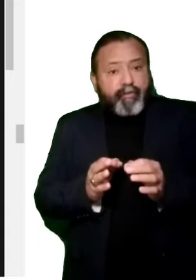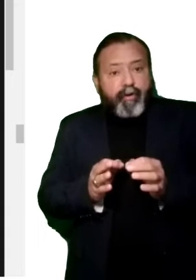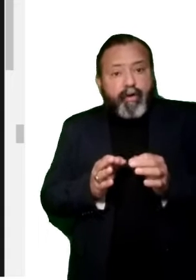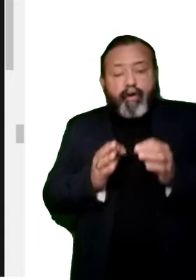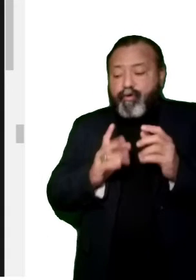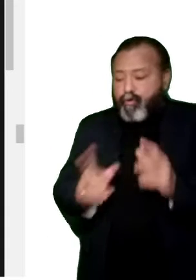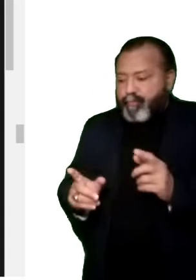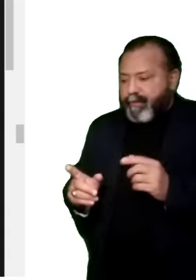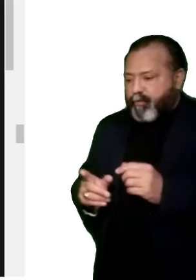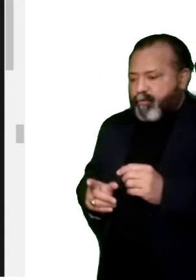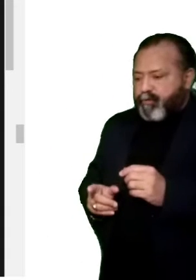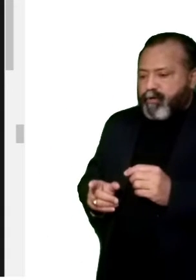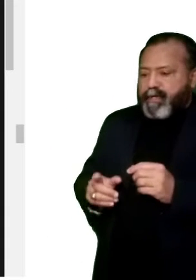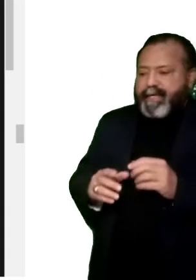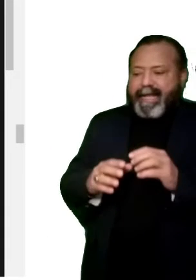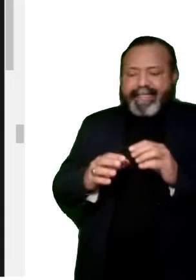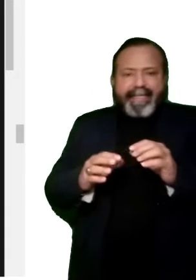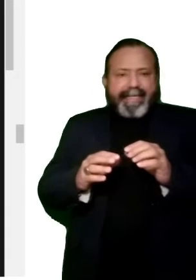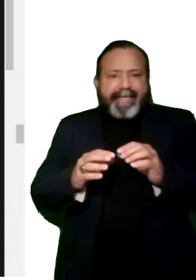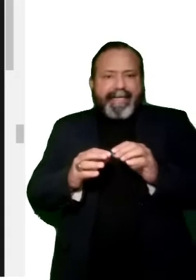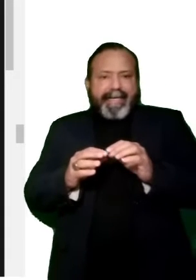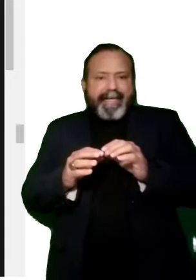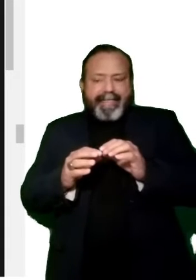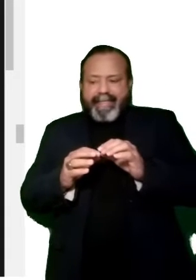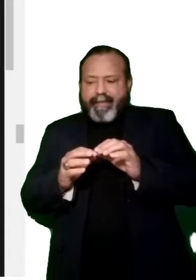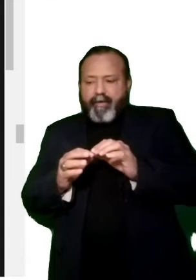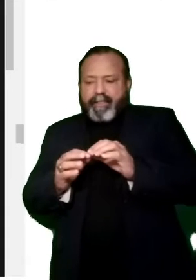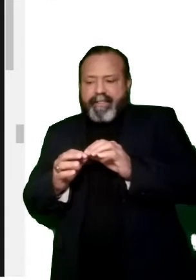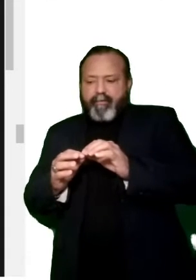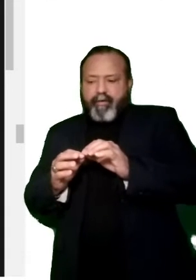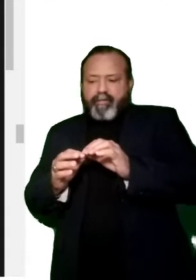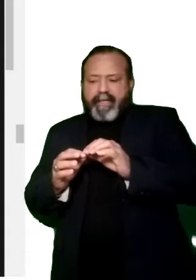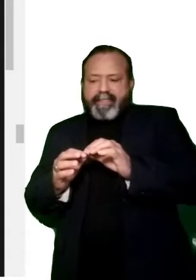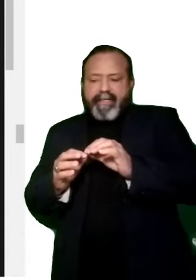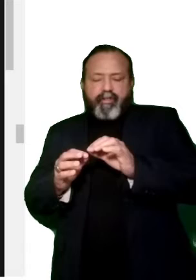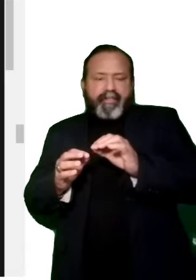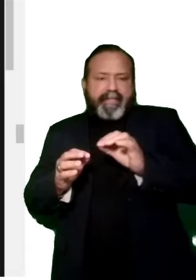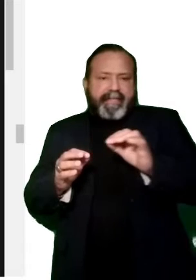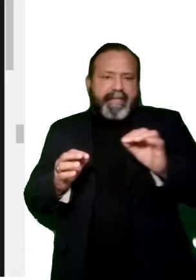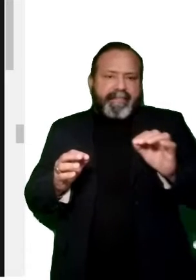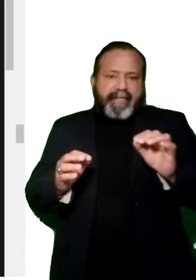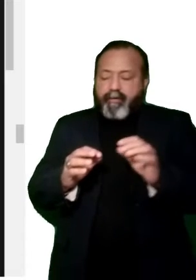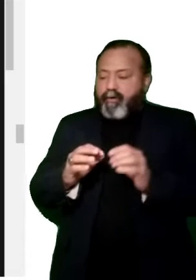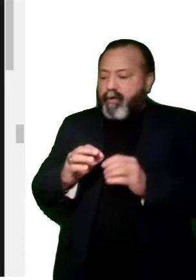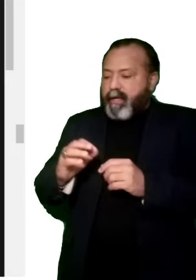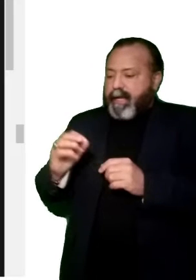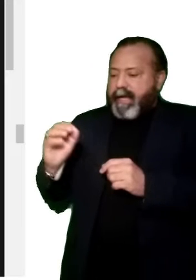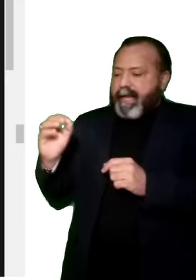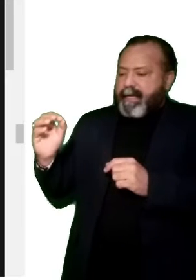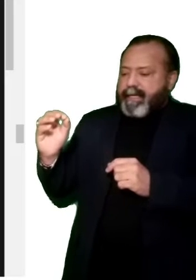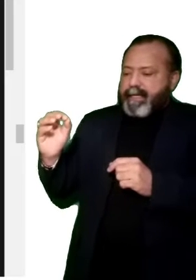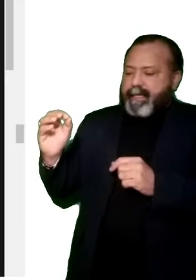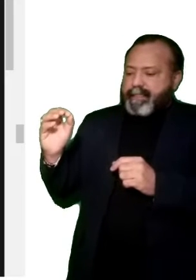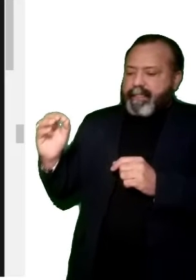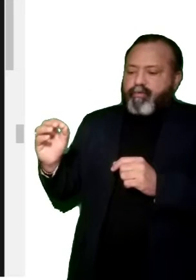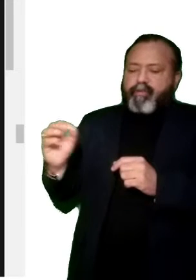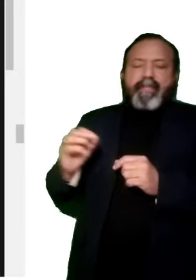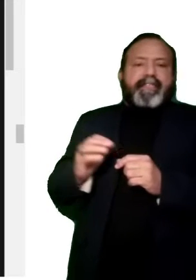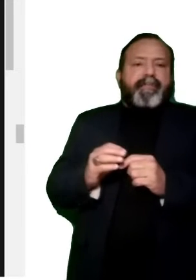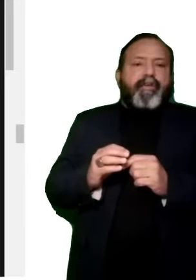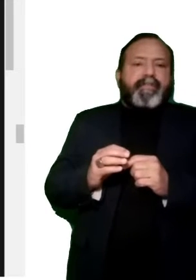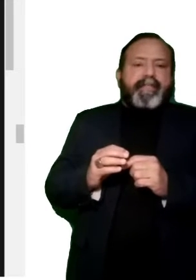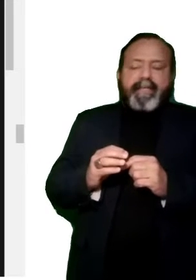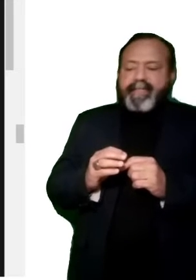8, en su capítulo número 1. Allí, desde los artículos 375